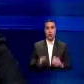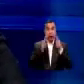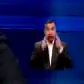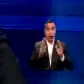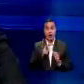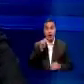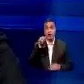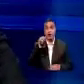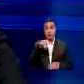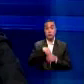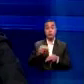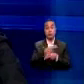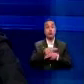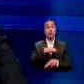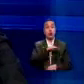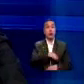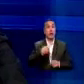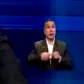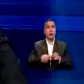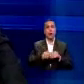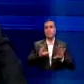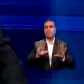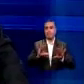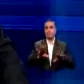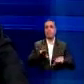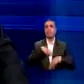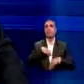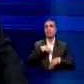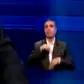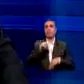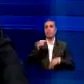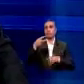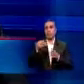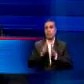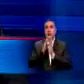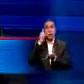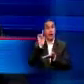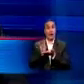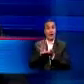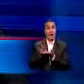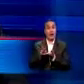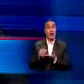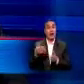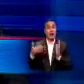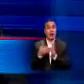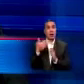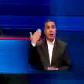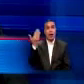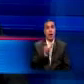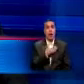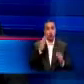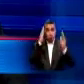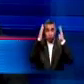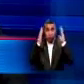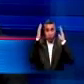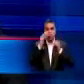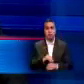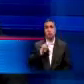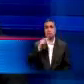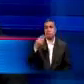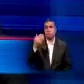Atención amigos, el Consejo Metropolitano de Quito dio paso al segundo pedido de remoción presentado contra el alcalde Jorge Yunda.